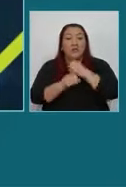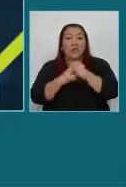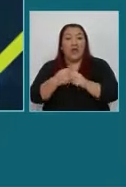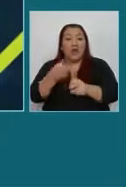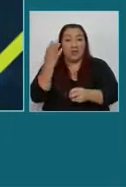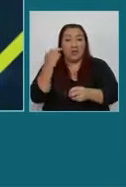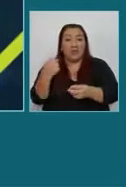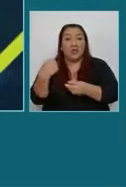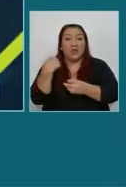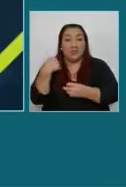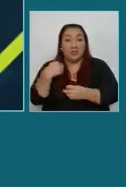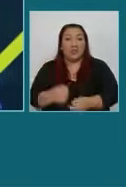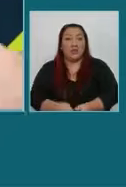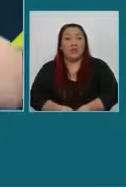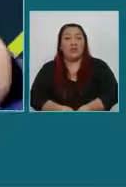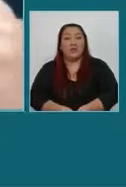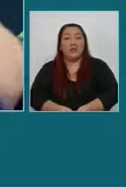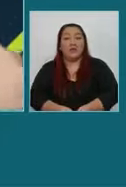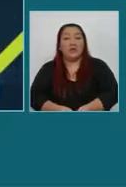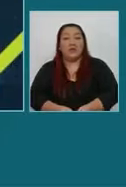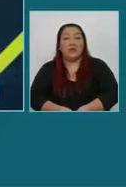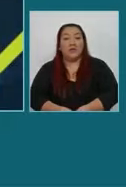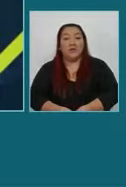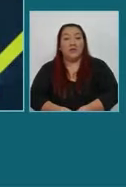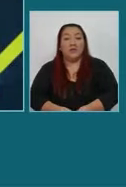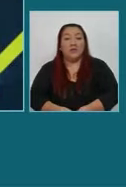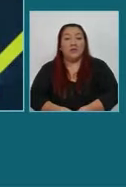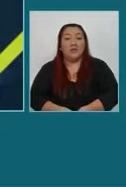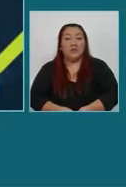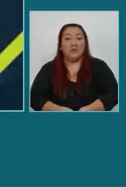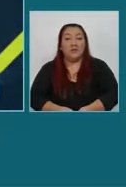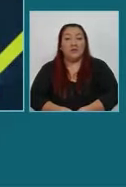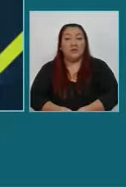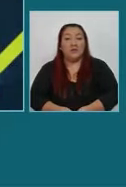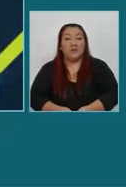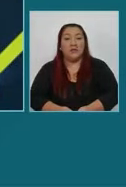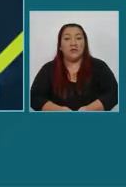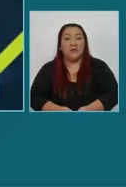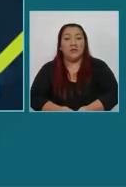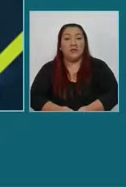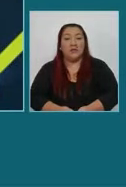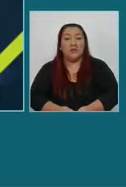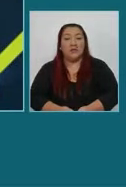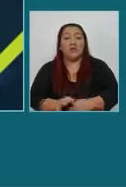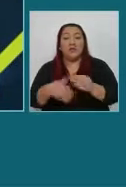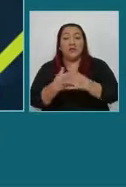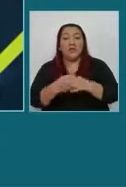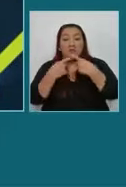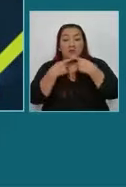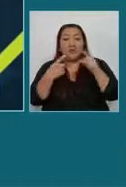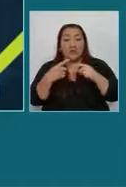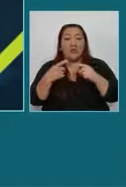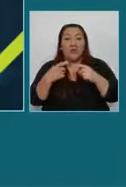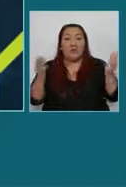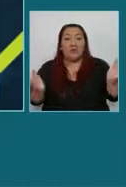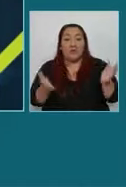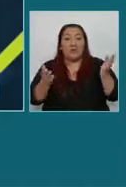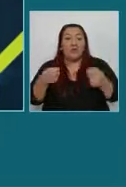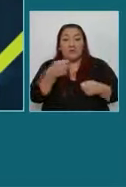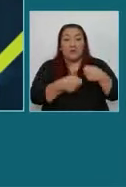Se encarga de dinamizar el ecosistema de alto impacto a través de difusión y promoción de inversión en